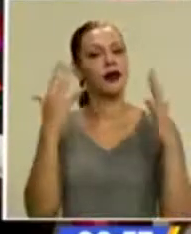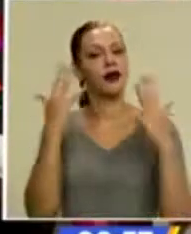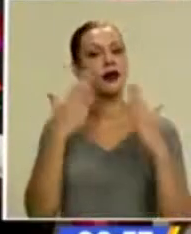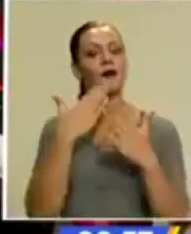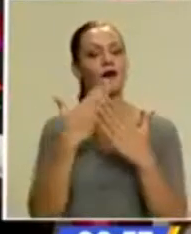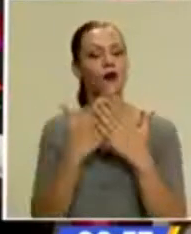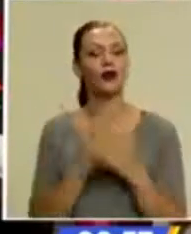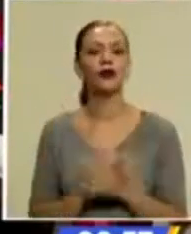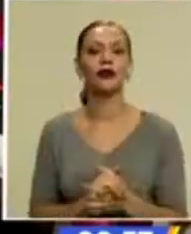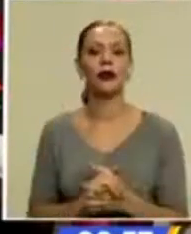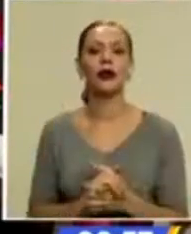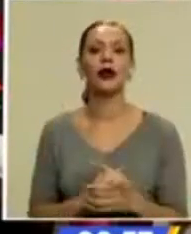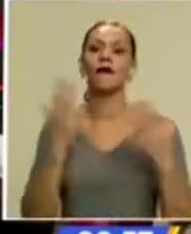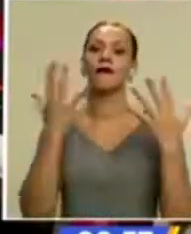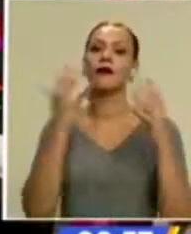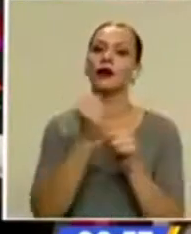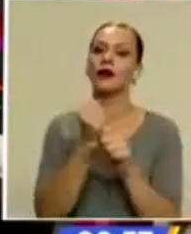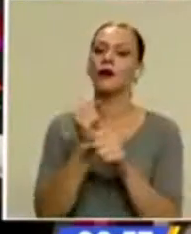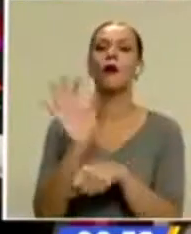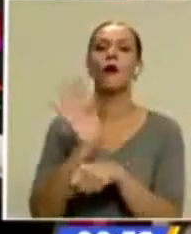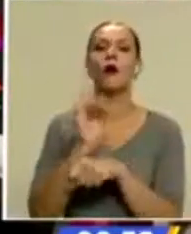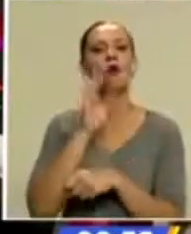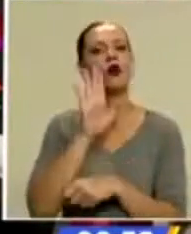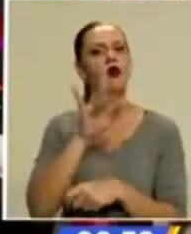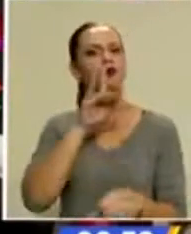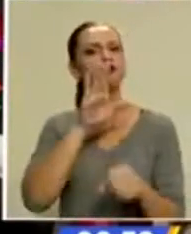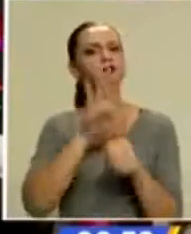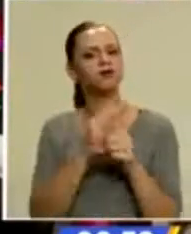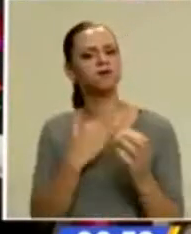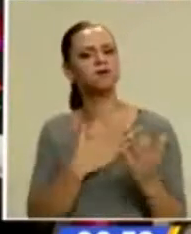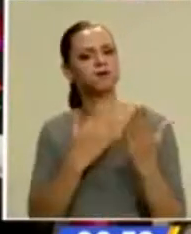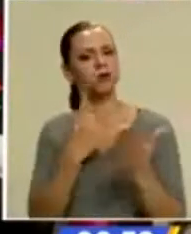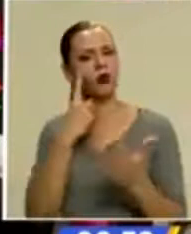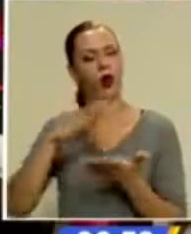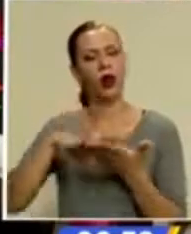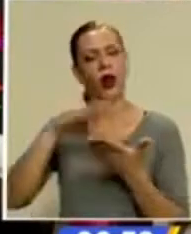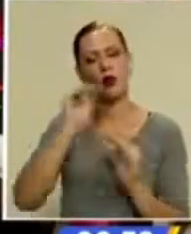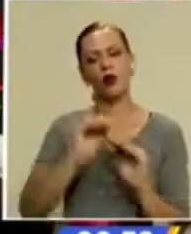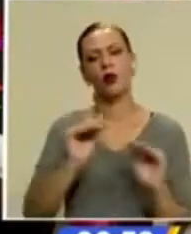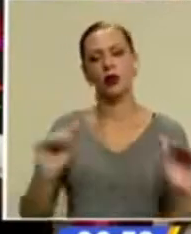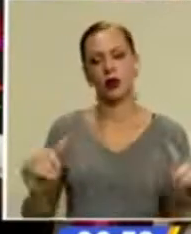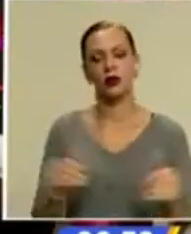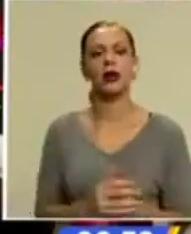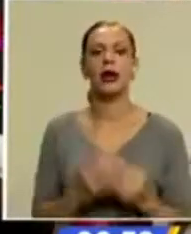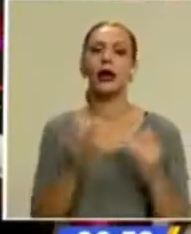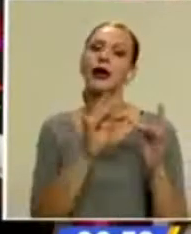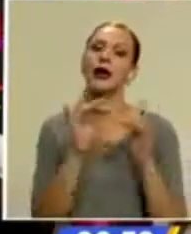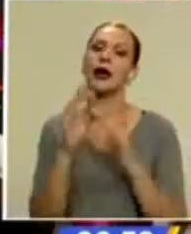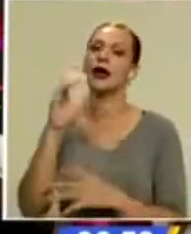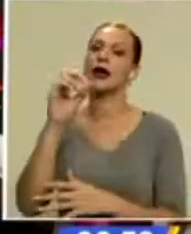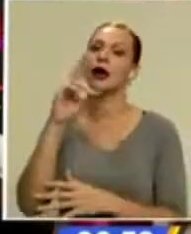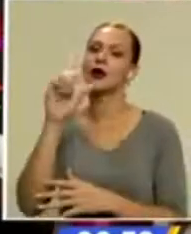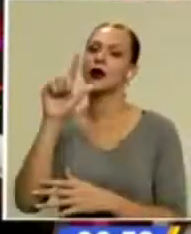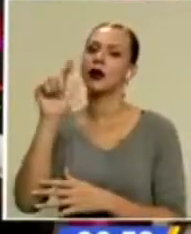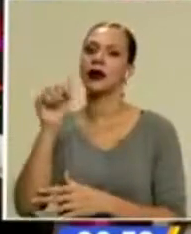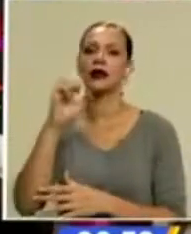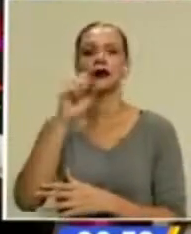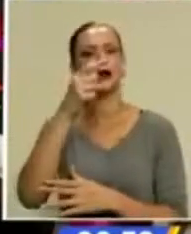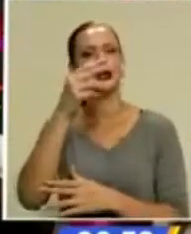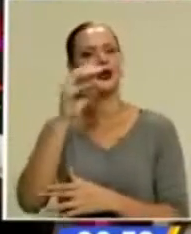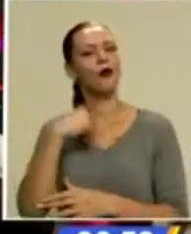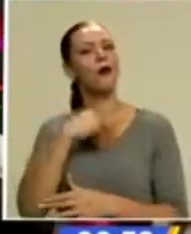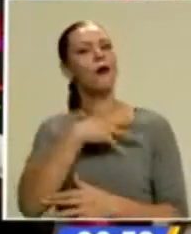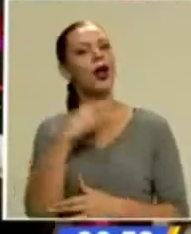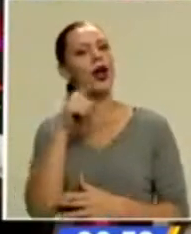buenos días. Felicito a los trabajadores del programa por su compromiso y entrega por el aprendizaje de los niños. En especial a Carolina y a Sergio, me